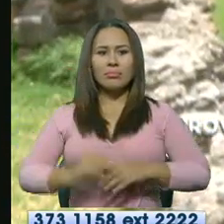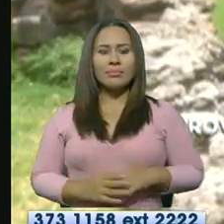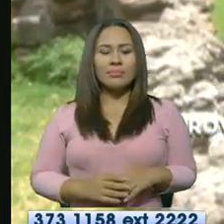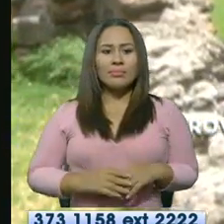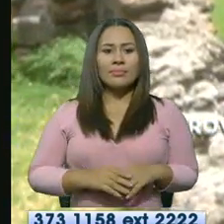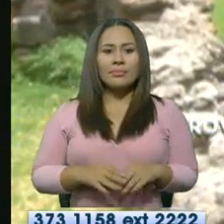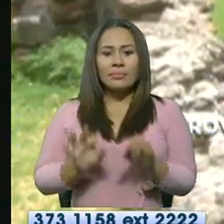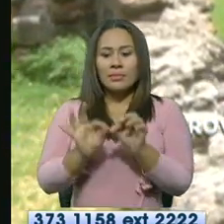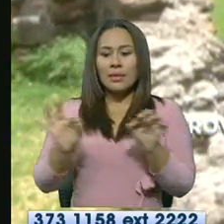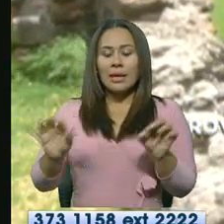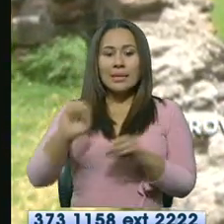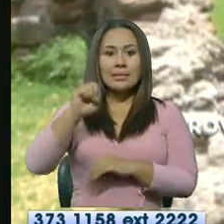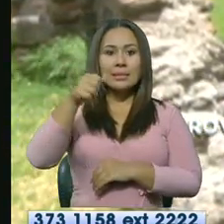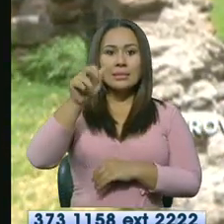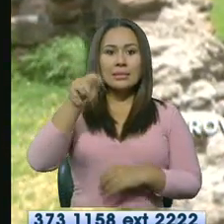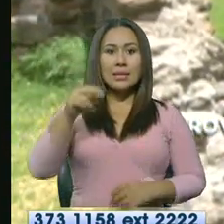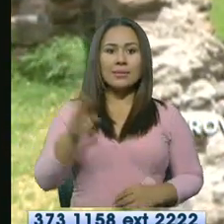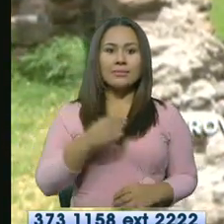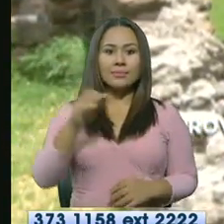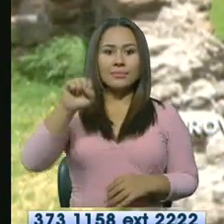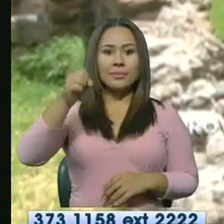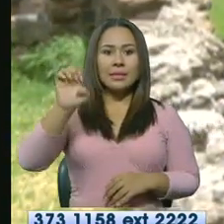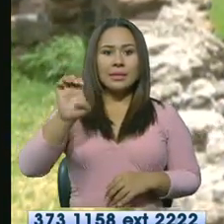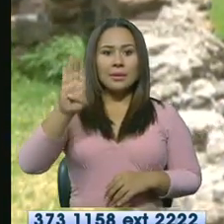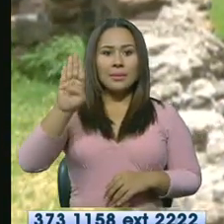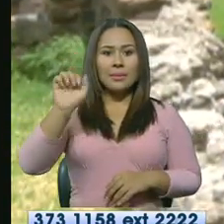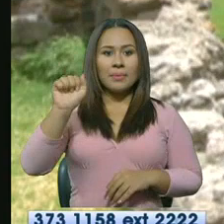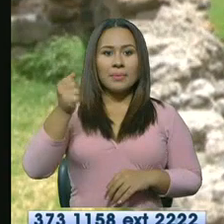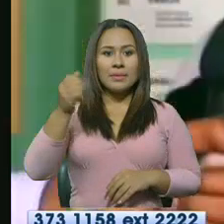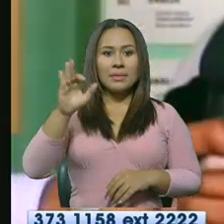San Sebastián, Tuncahuán,